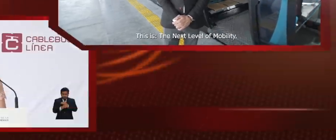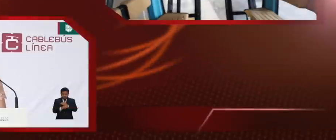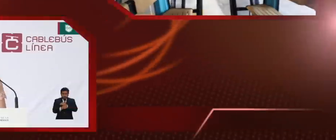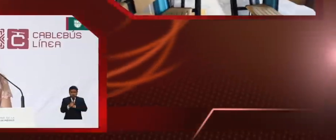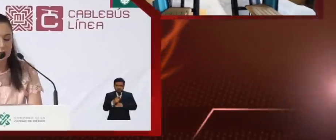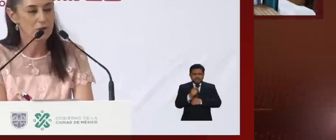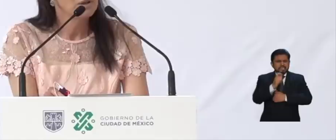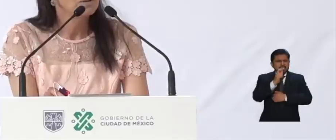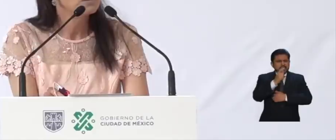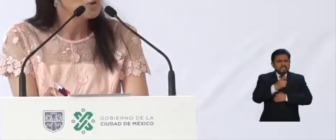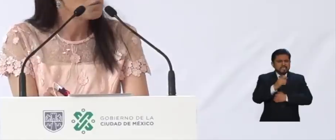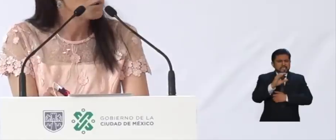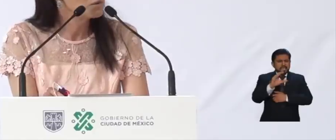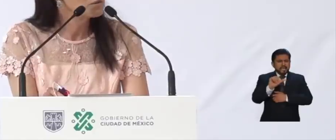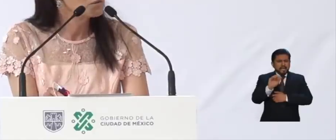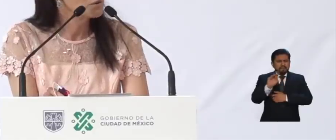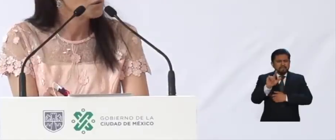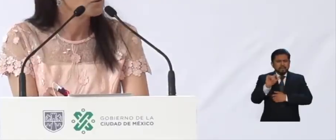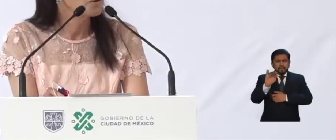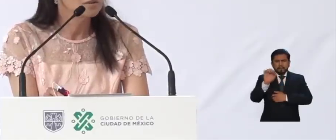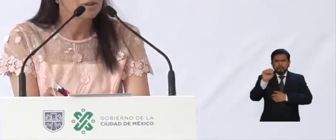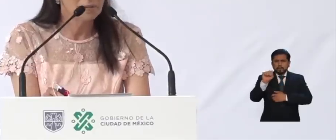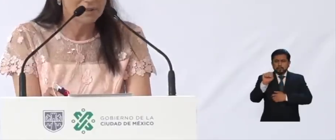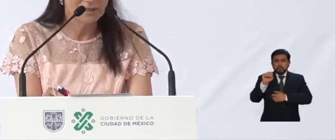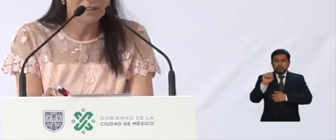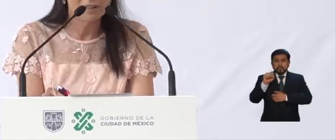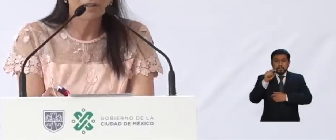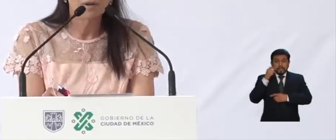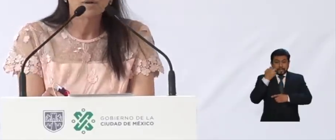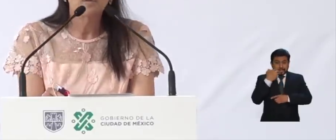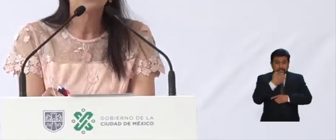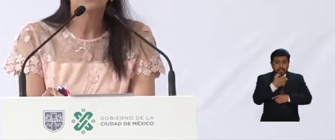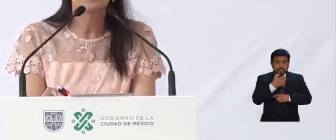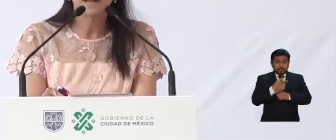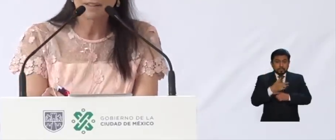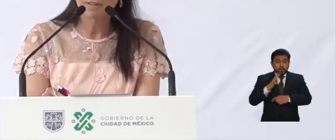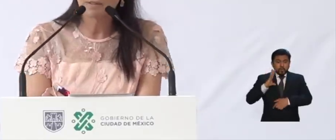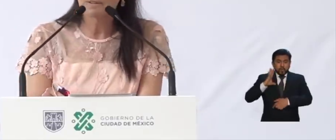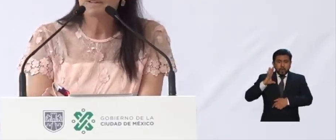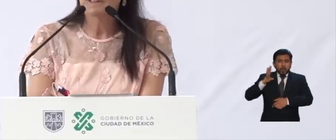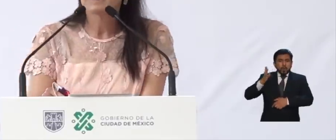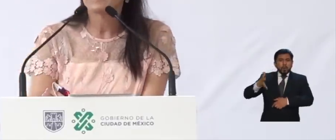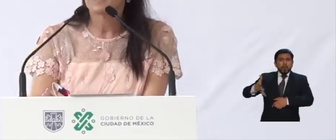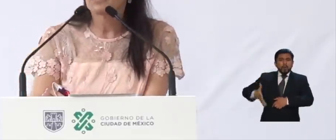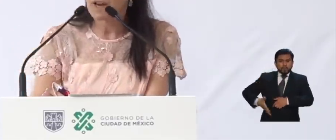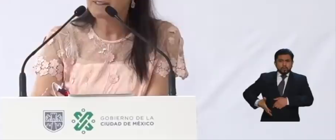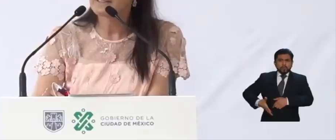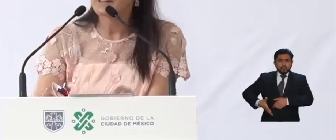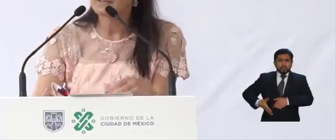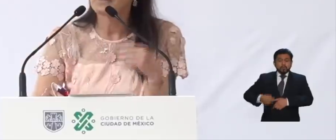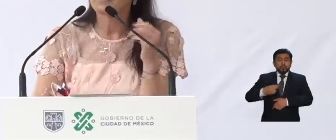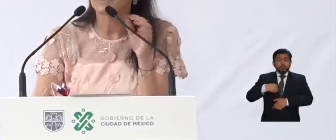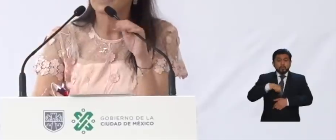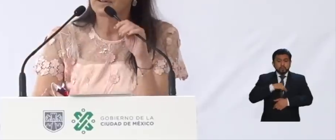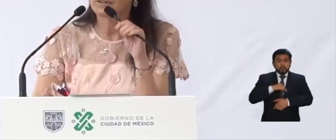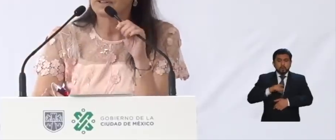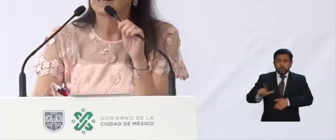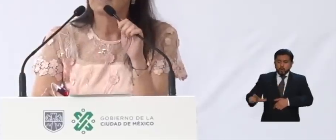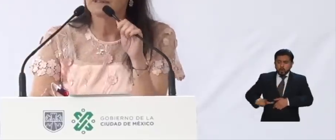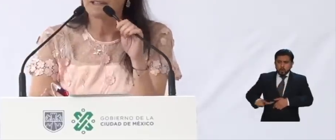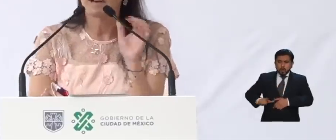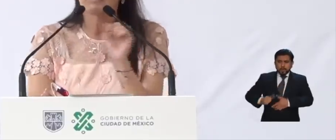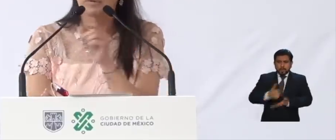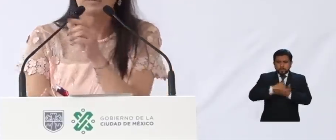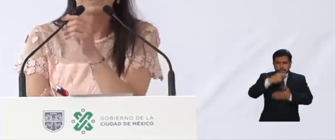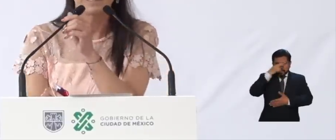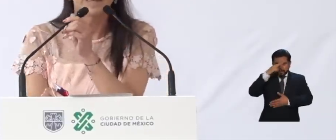Mobility. Somos orgullosamente un gobierno de la cuarta transformación de la